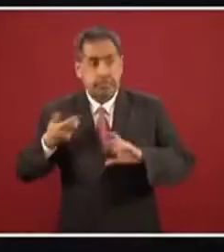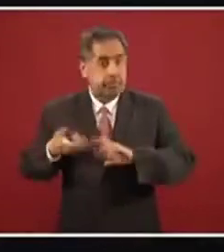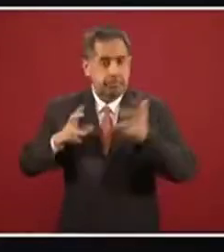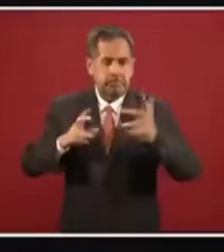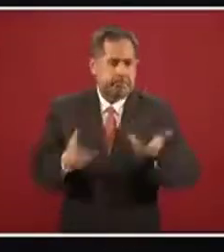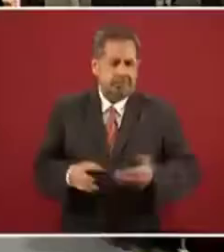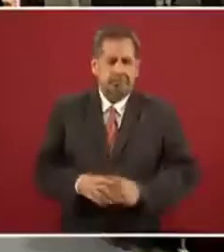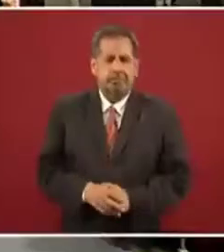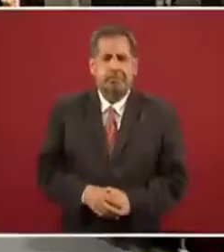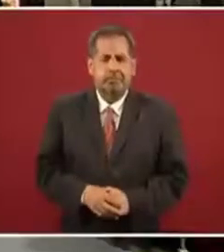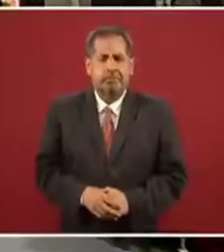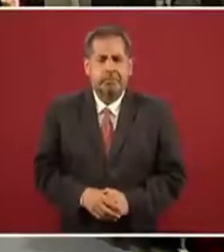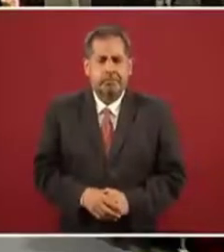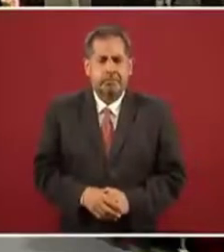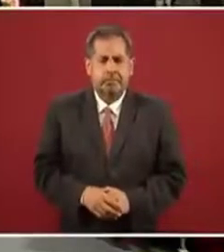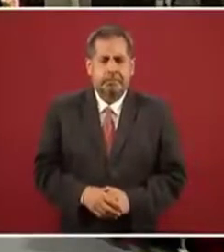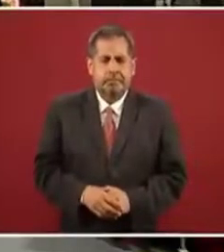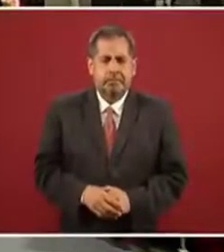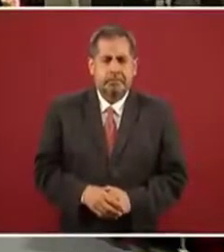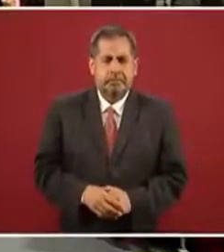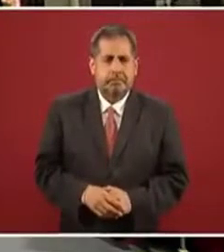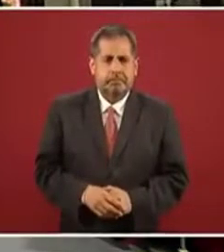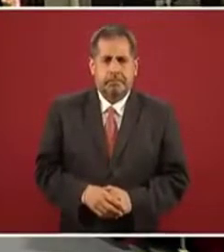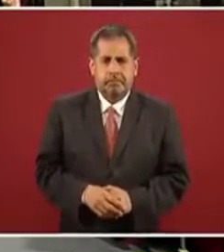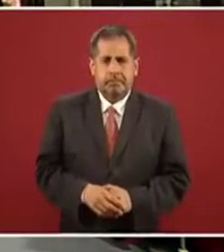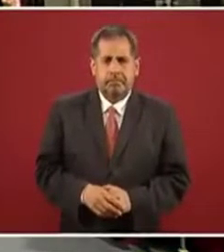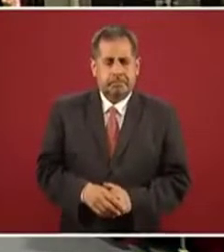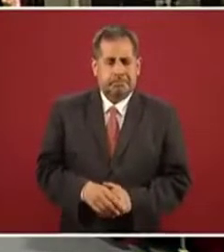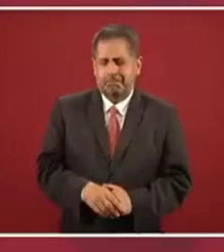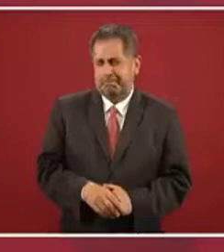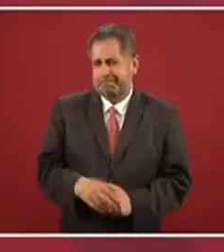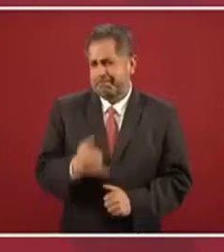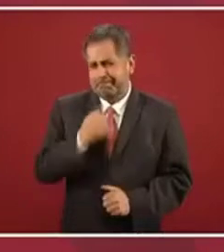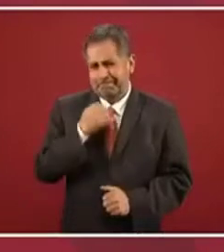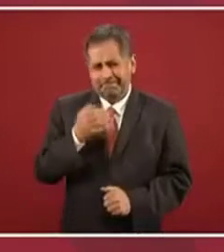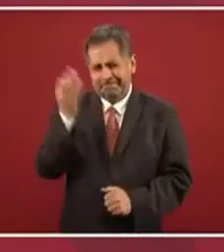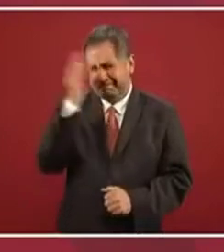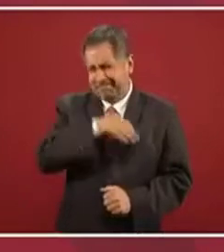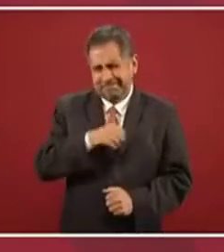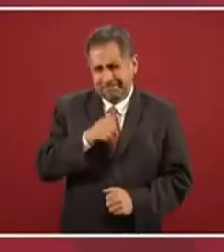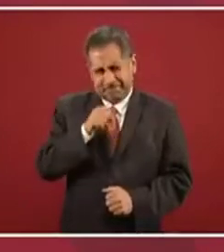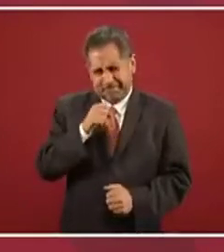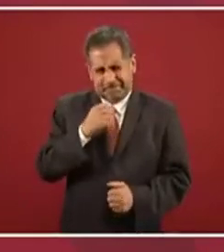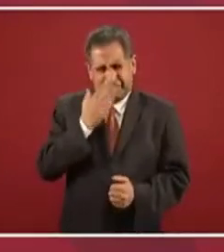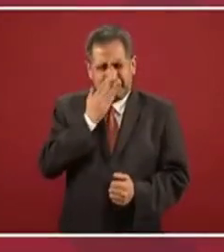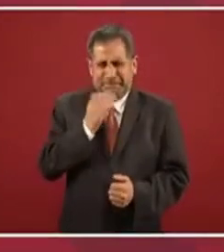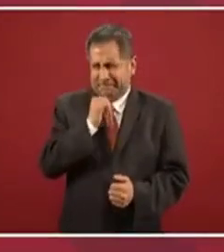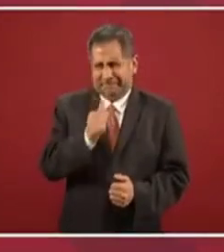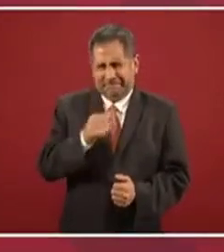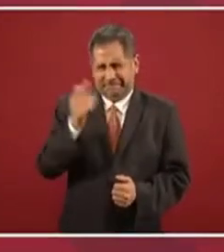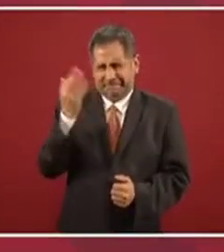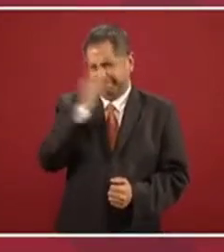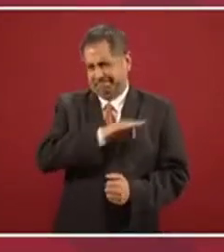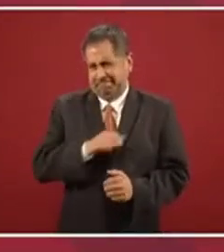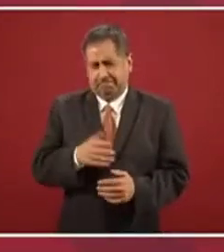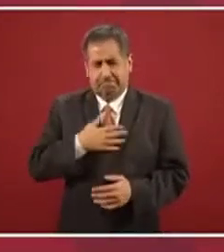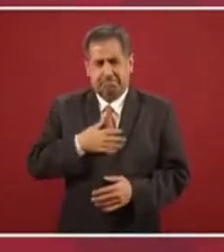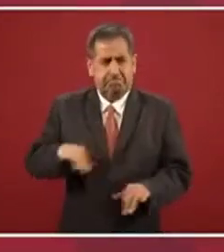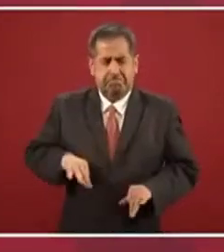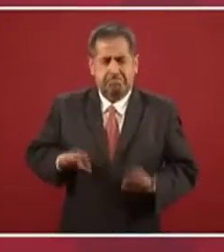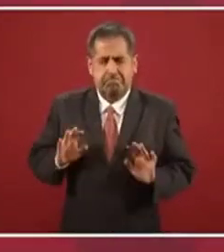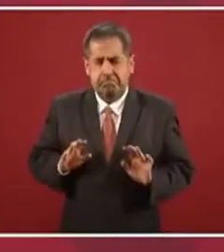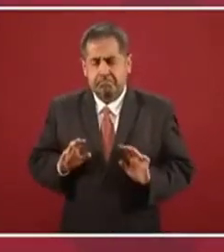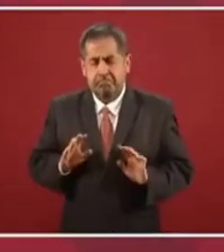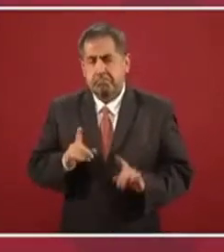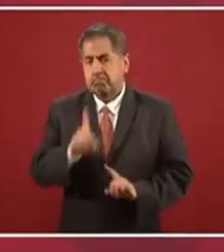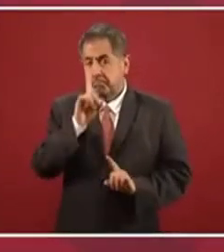Bolivia. Nada más apartado de la realidad. Nosotros no tenemos ningún interés más que se